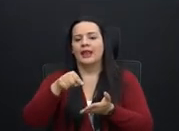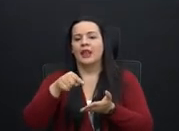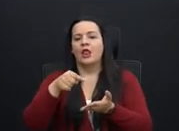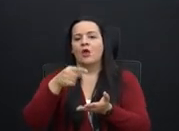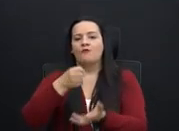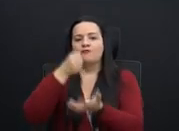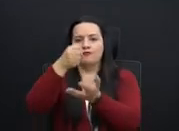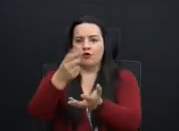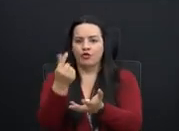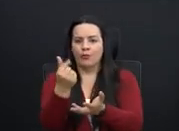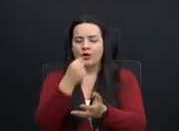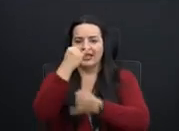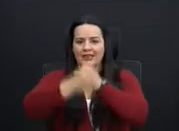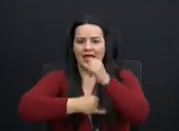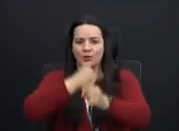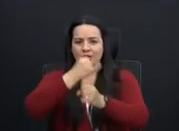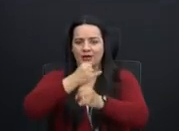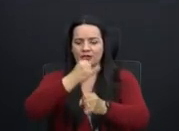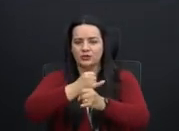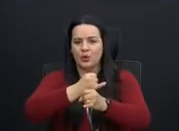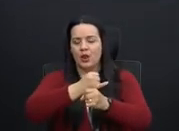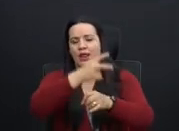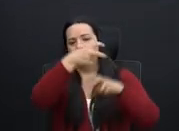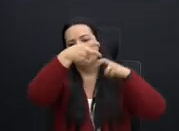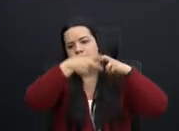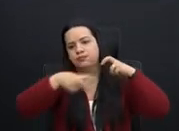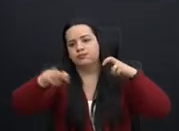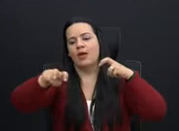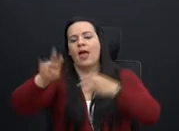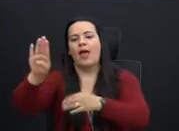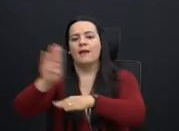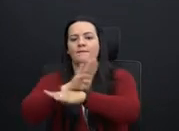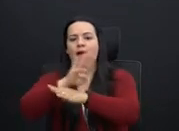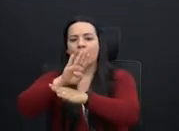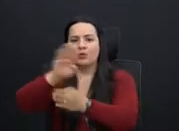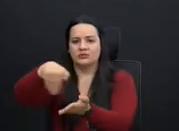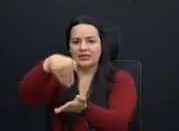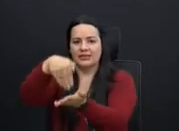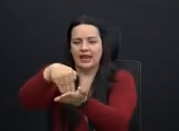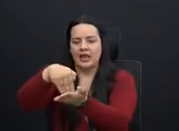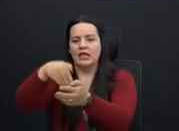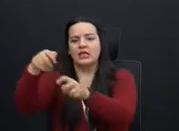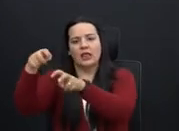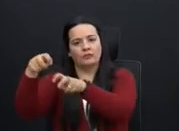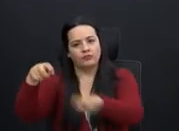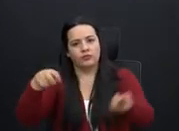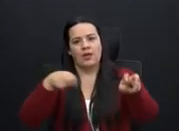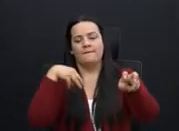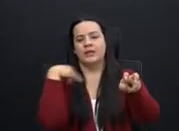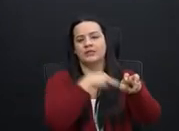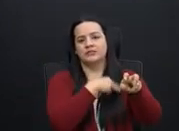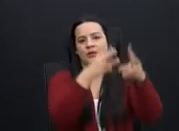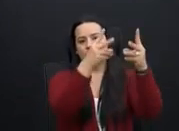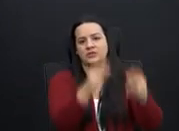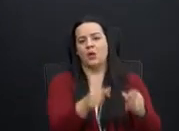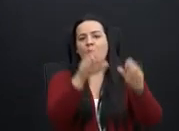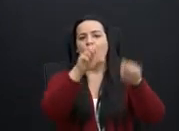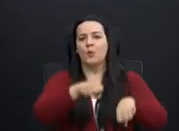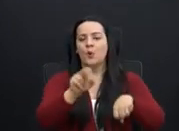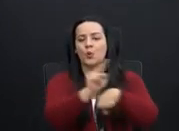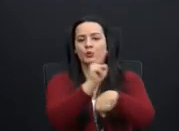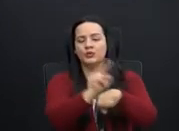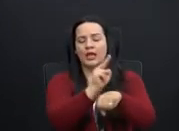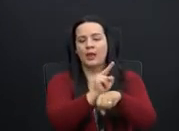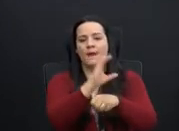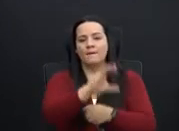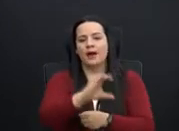al Banco Central, quien los transferirá al Ministerio de Hacienda y podrán ser utilizados para el financiamiento de